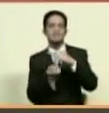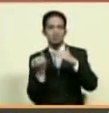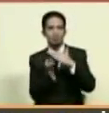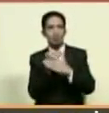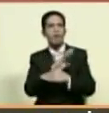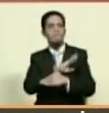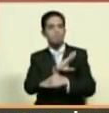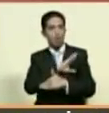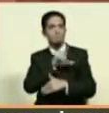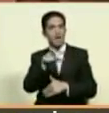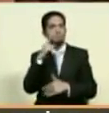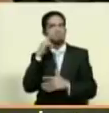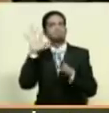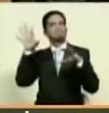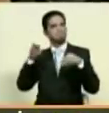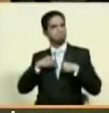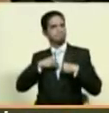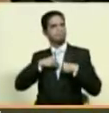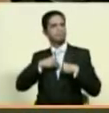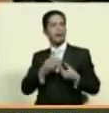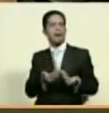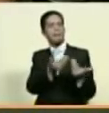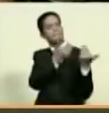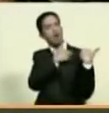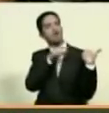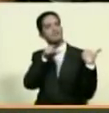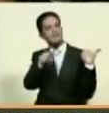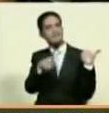hayan asumido también con responsabilidad